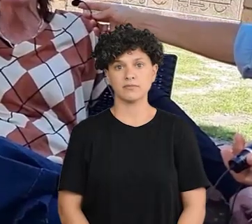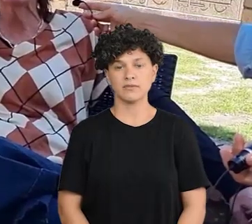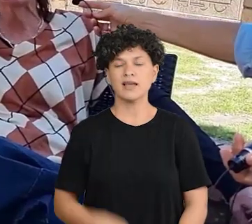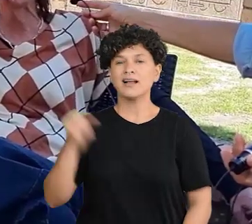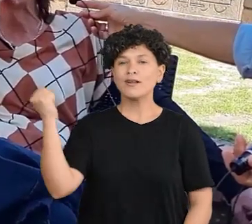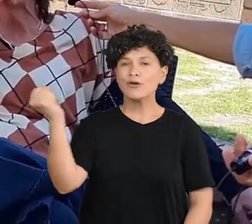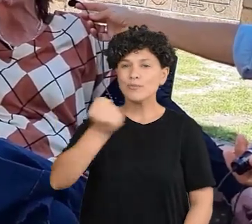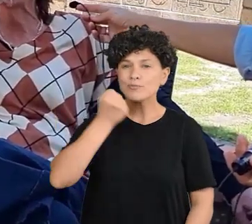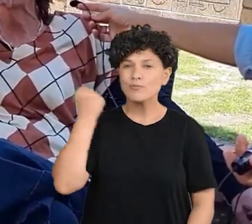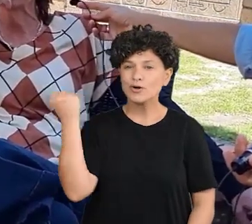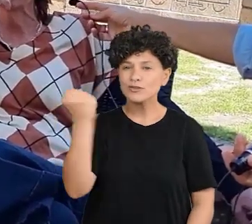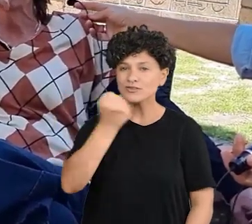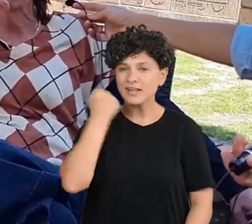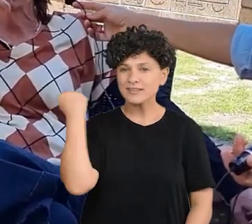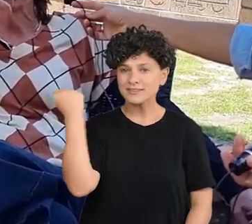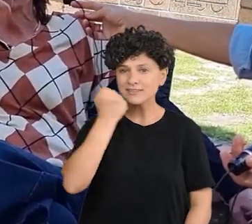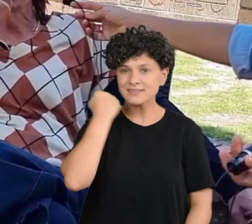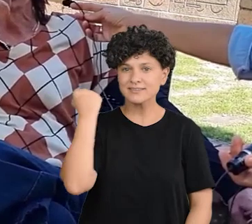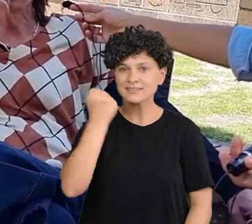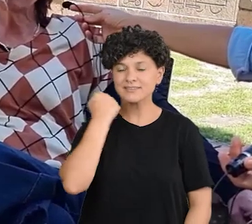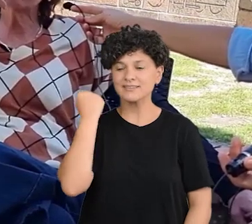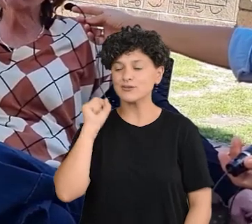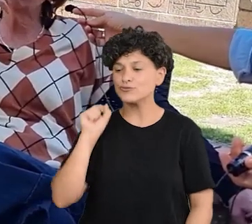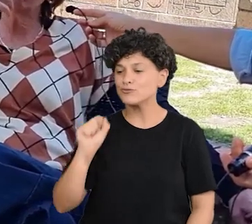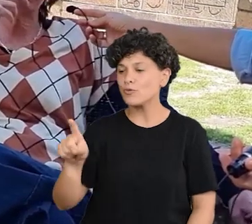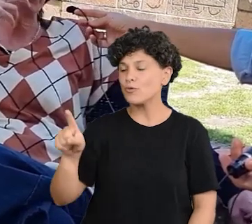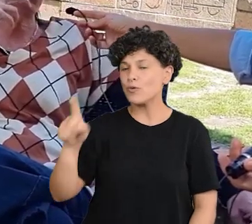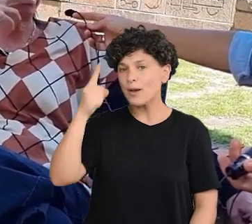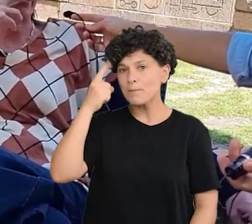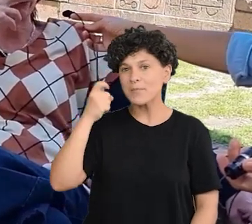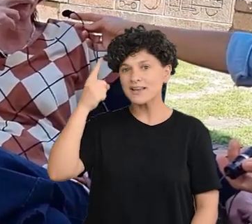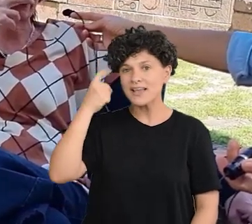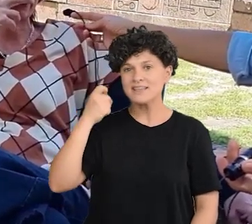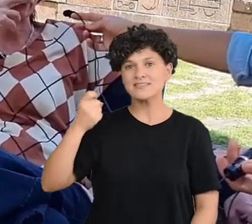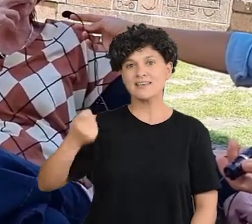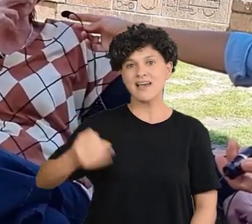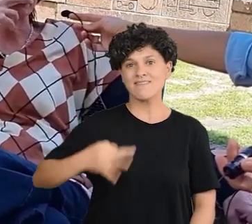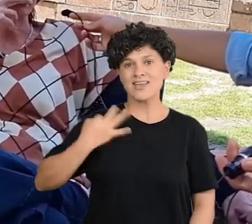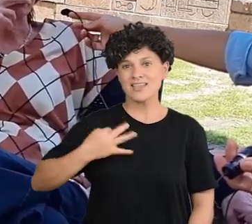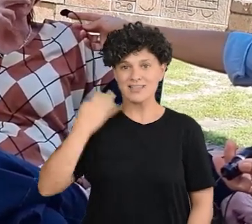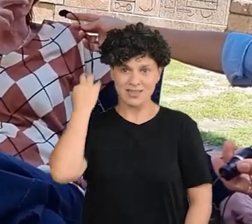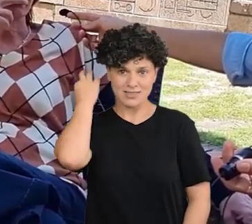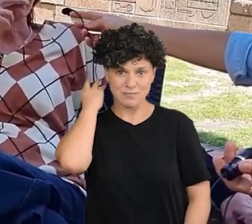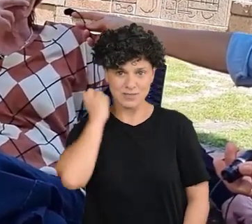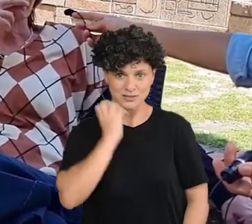El secreto es cómo vivió Petrona.